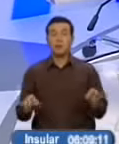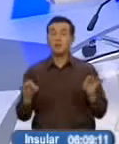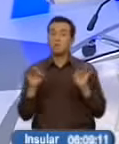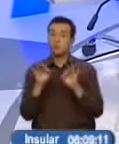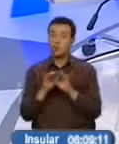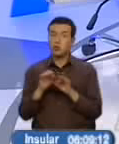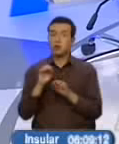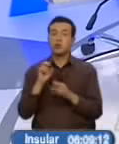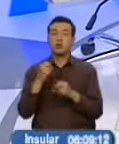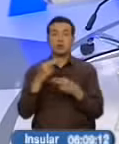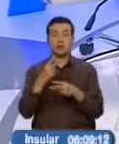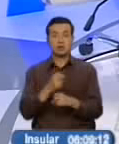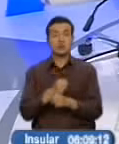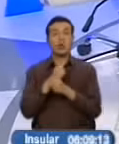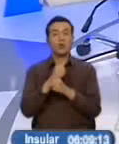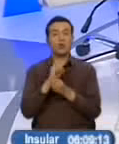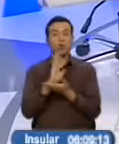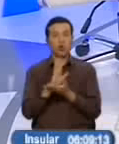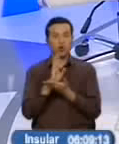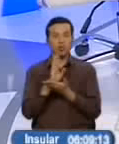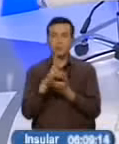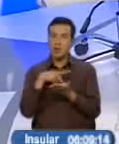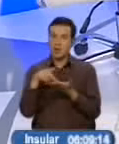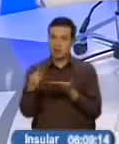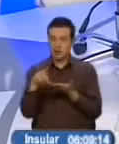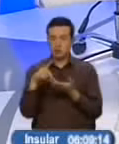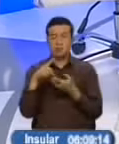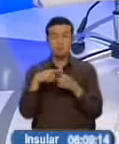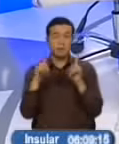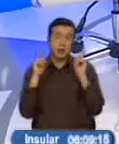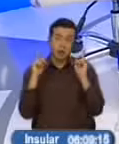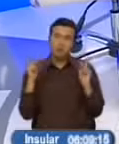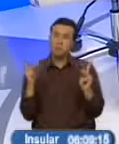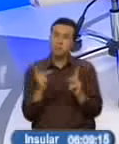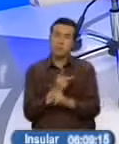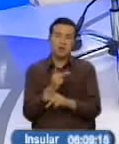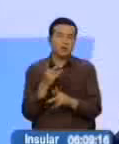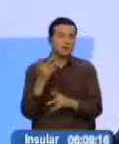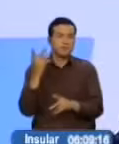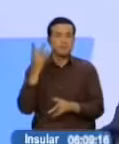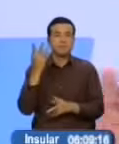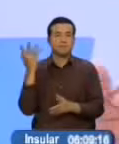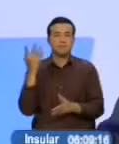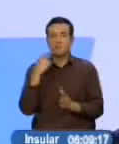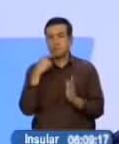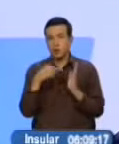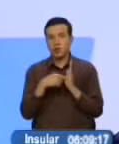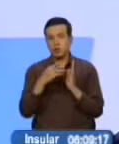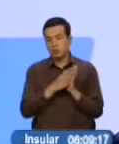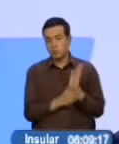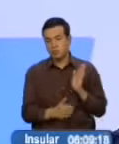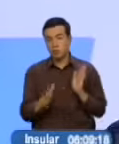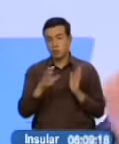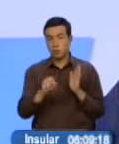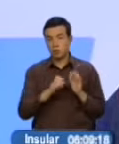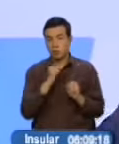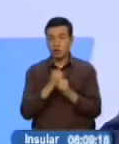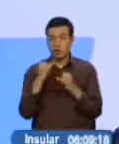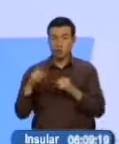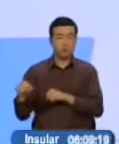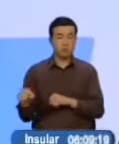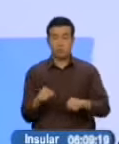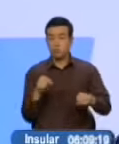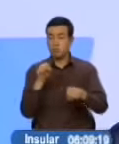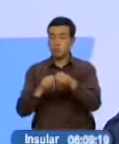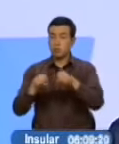contratar una póliza de seguro. Pero en el peor desastre, en el peor desastre que hemos tenido en los últimos 50 años, el nivel